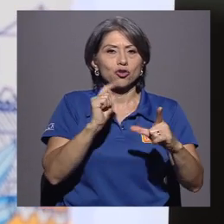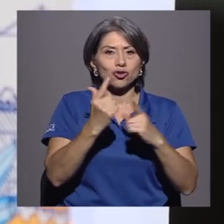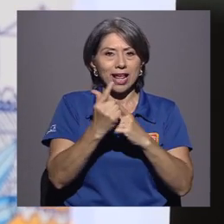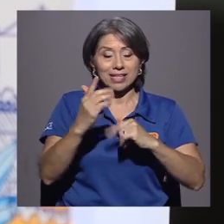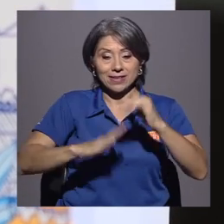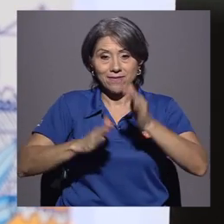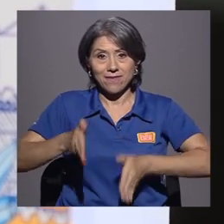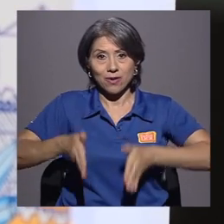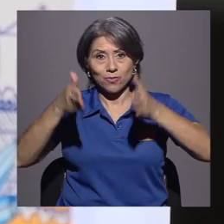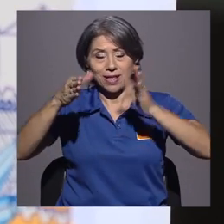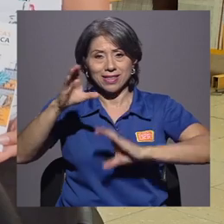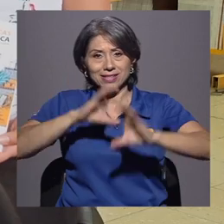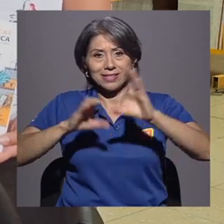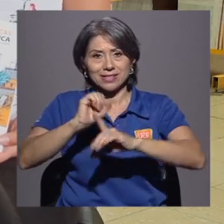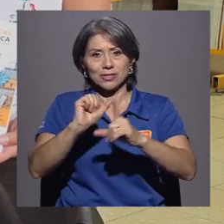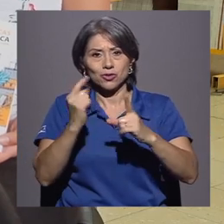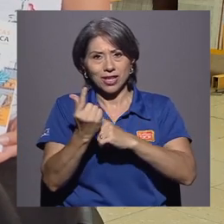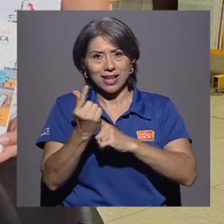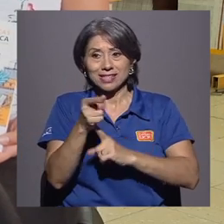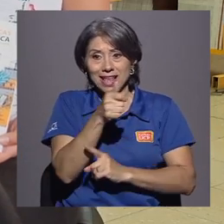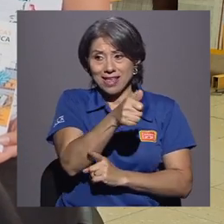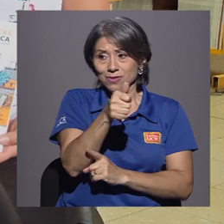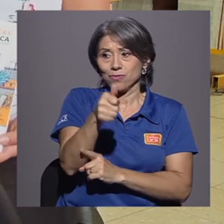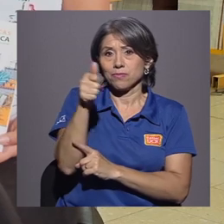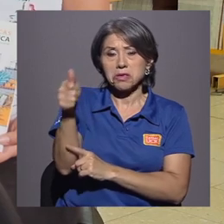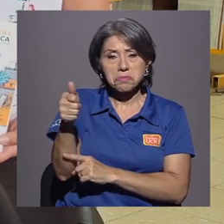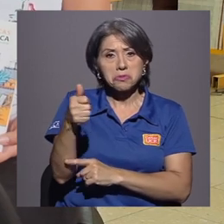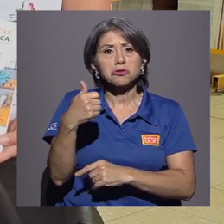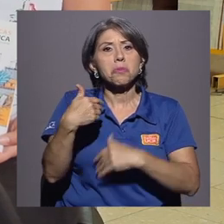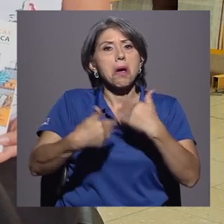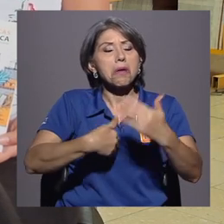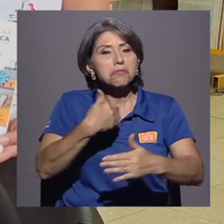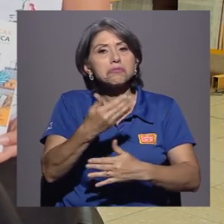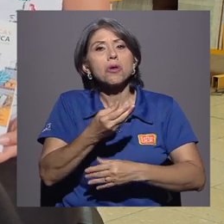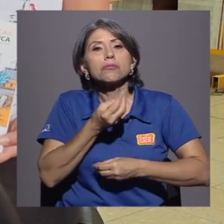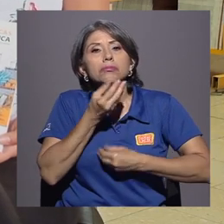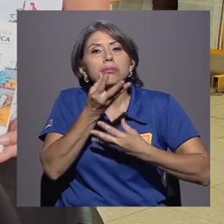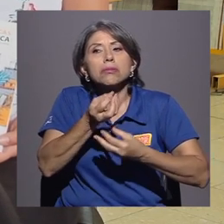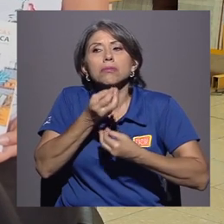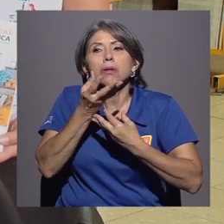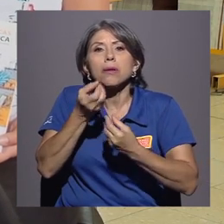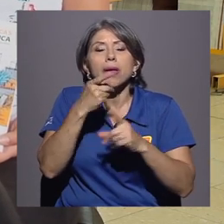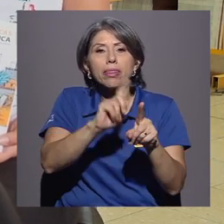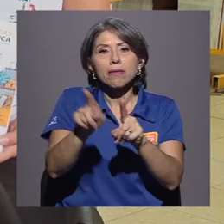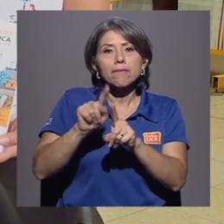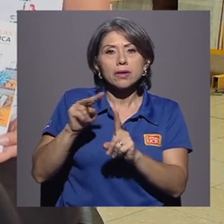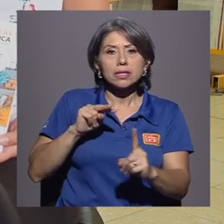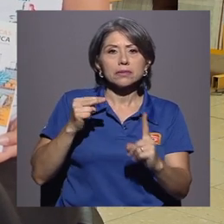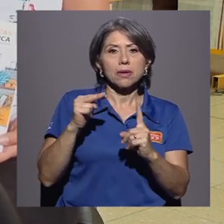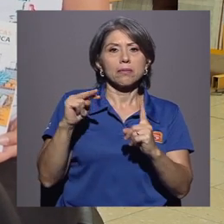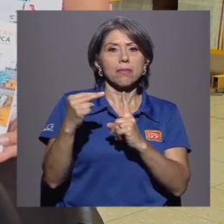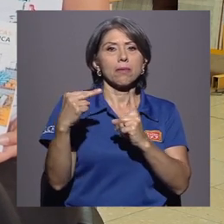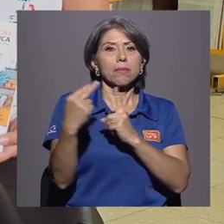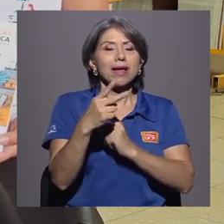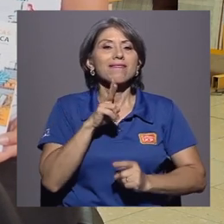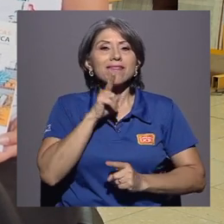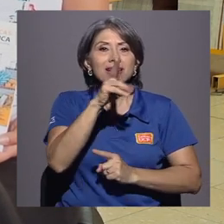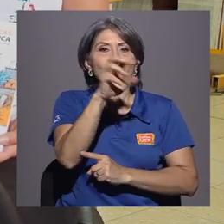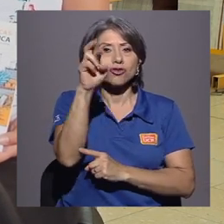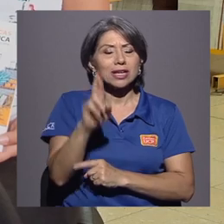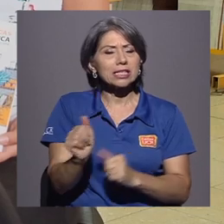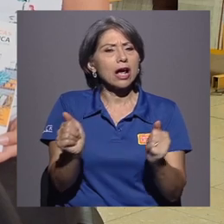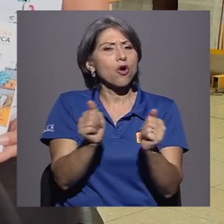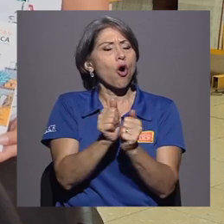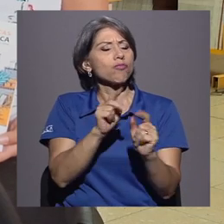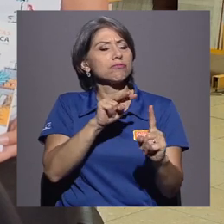de la Facultad de Ciencias Sociales, y quienes van exponiendo diferentes perspectivas sobre la realidad costarricense con